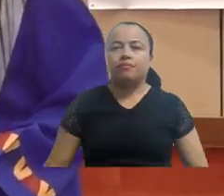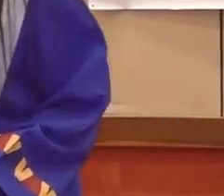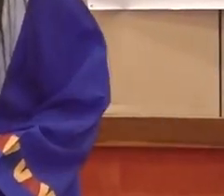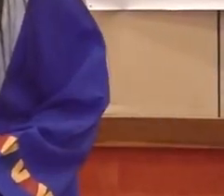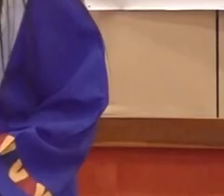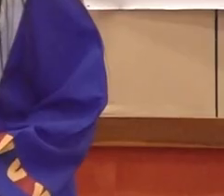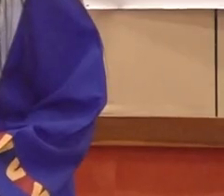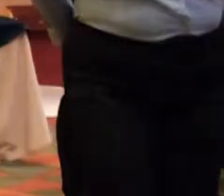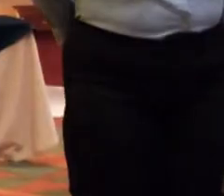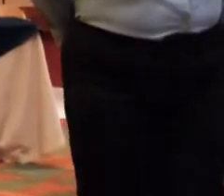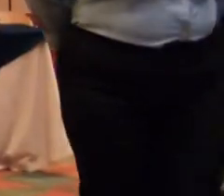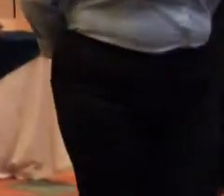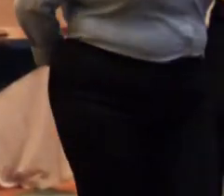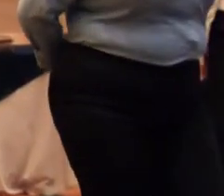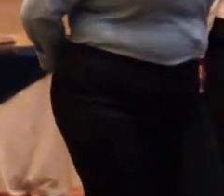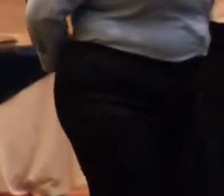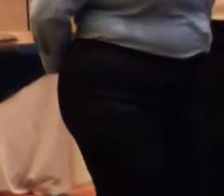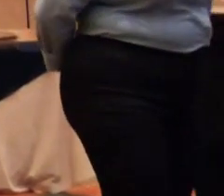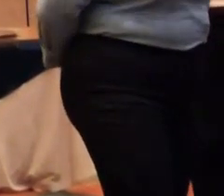educación.